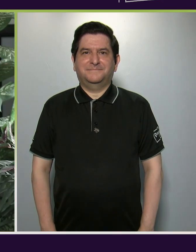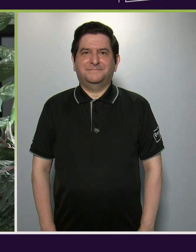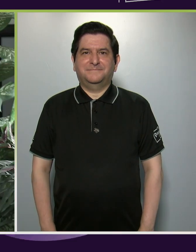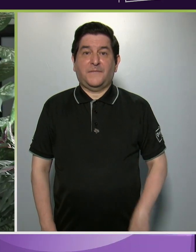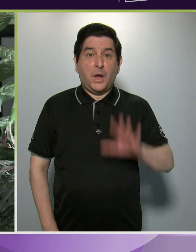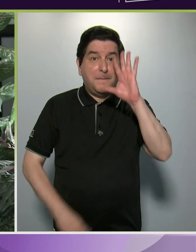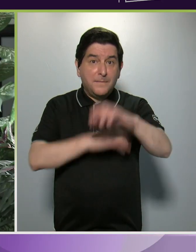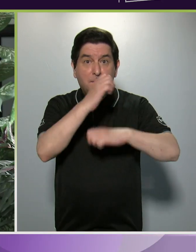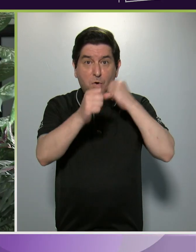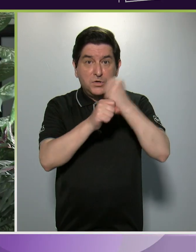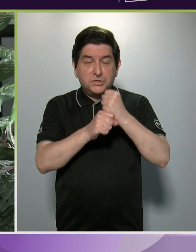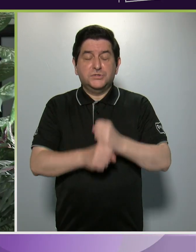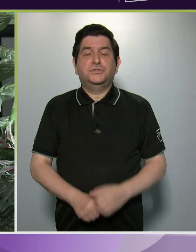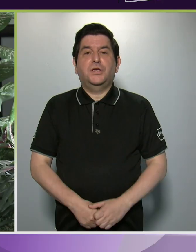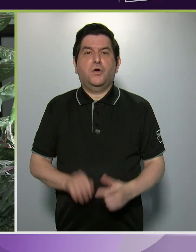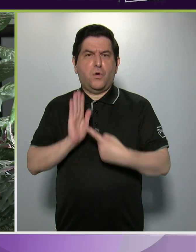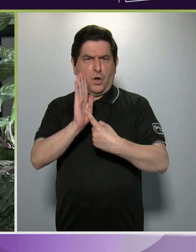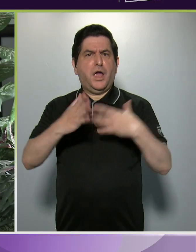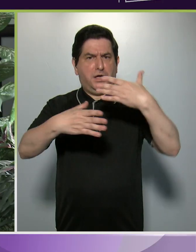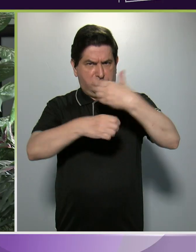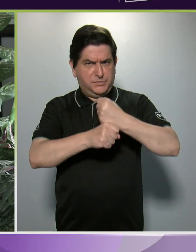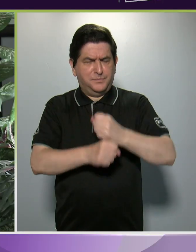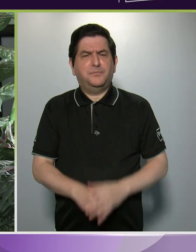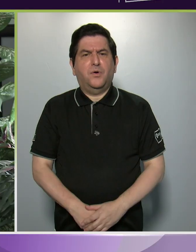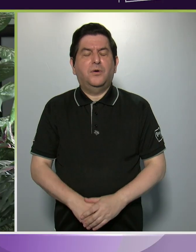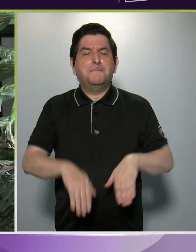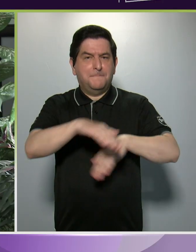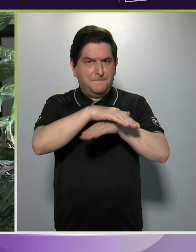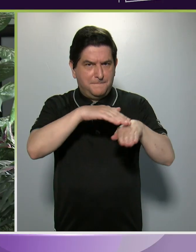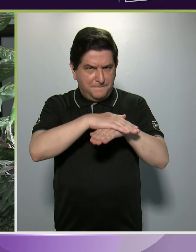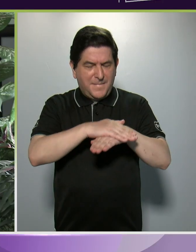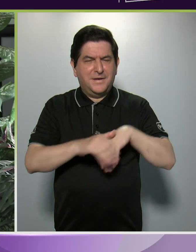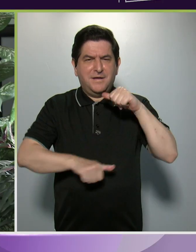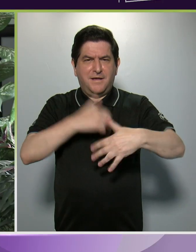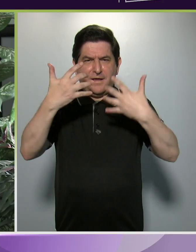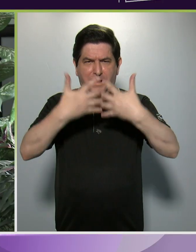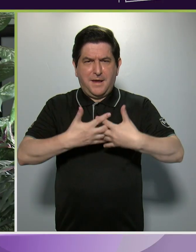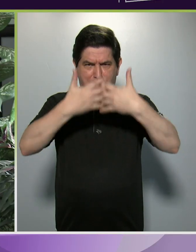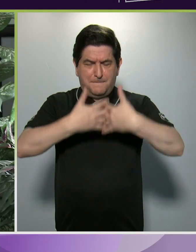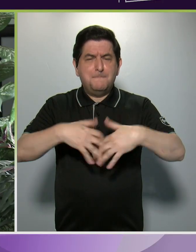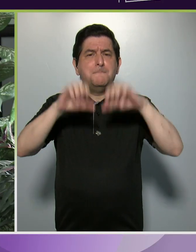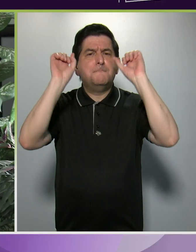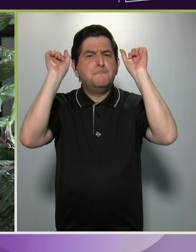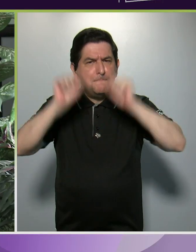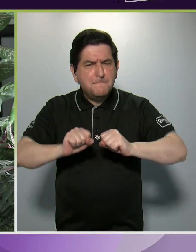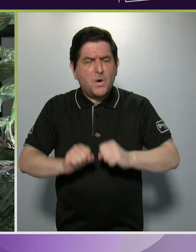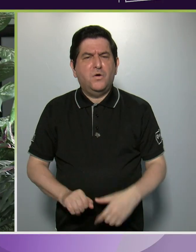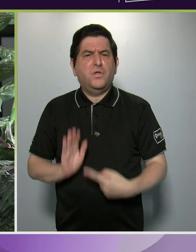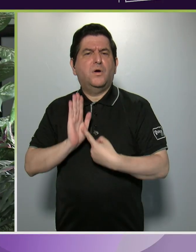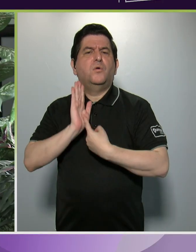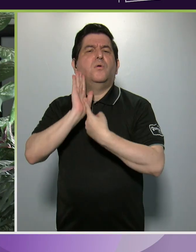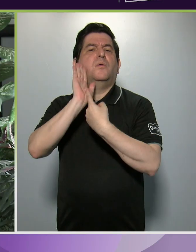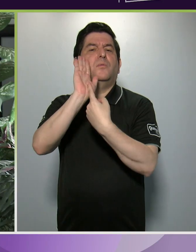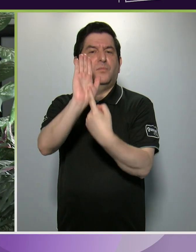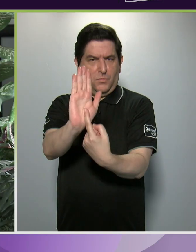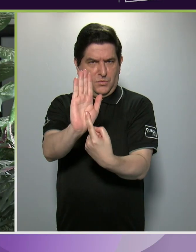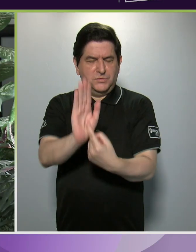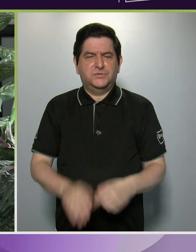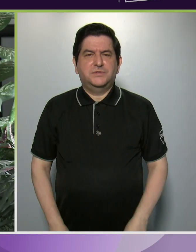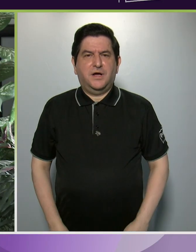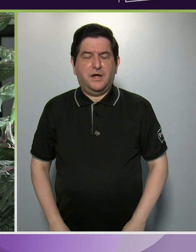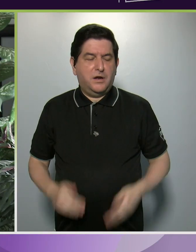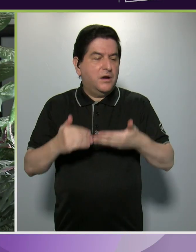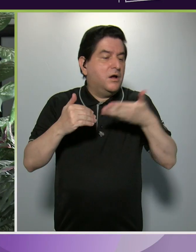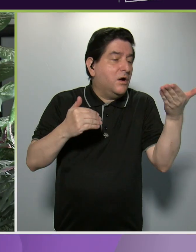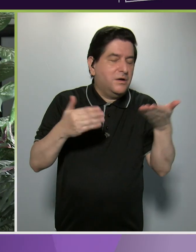Durante 5 años que hemos realizado la Expo se ha vuelto una plataforma para que emprendimientos y pymes puedan tener esta vitrina de exponer sus